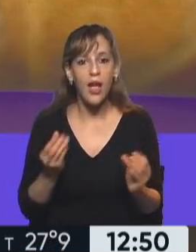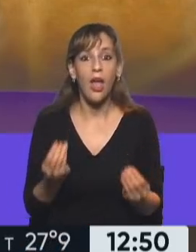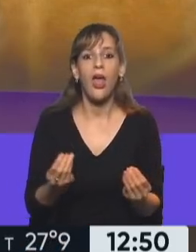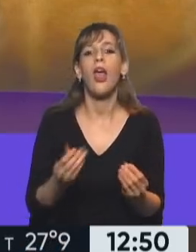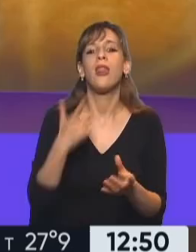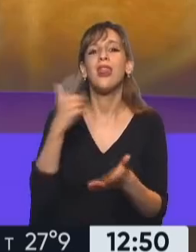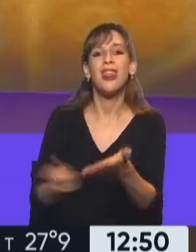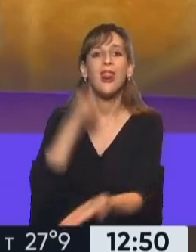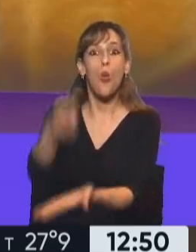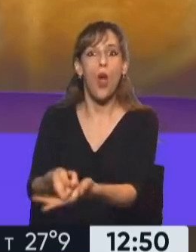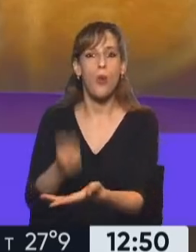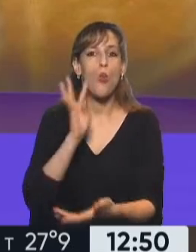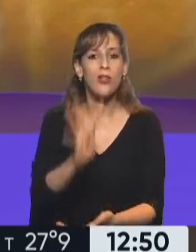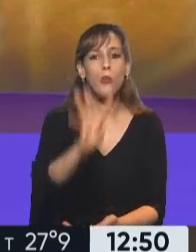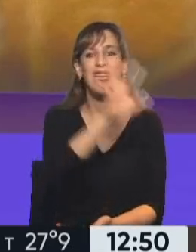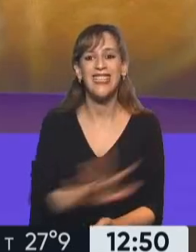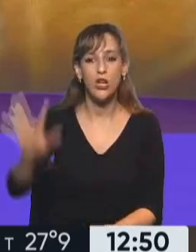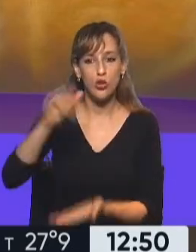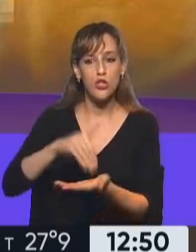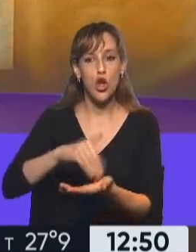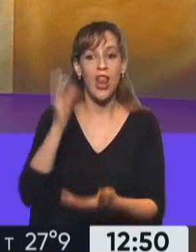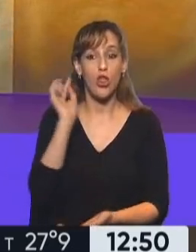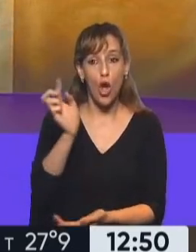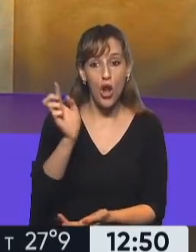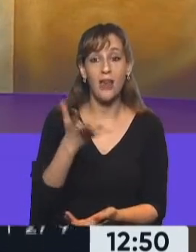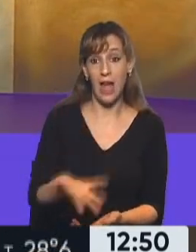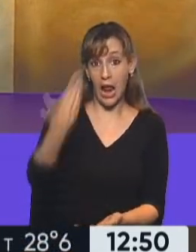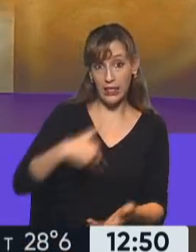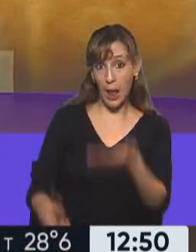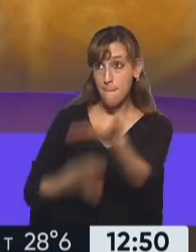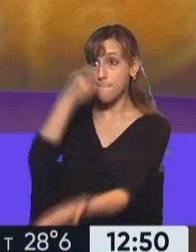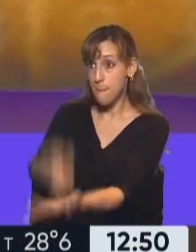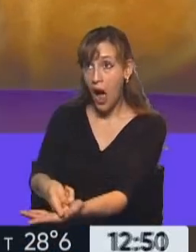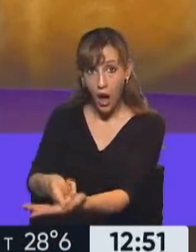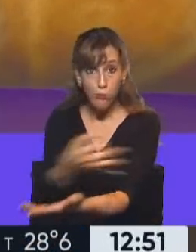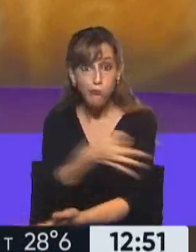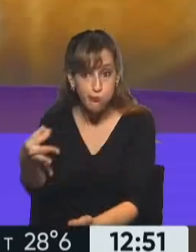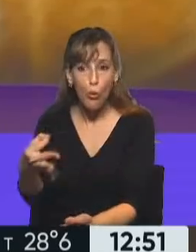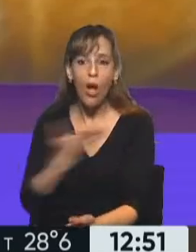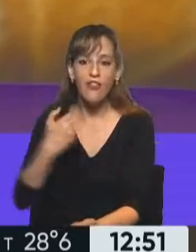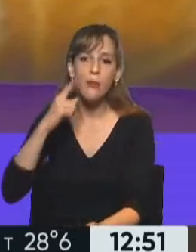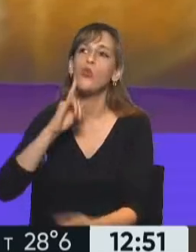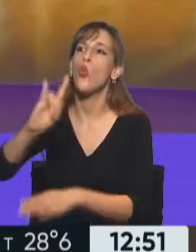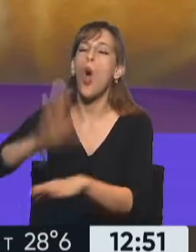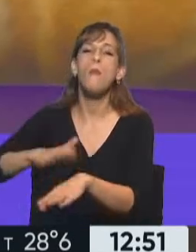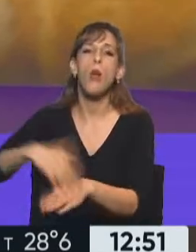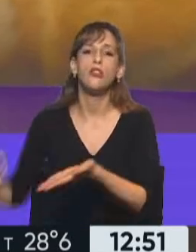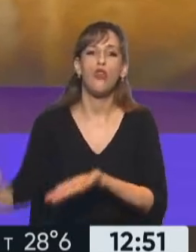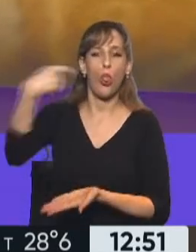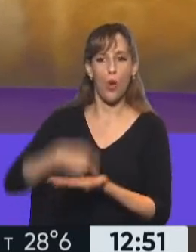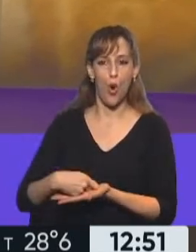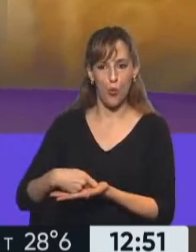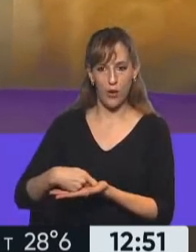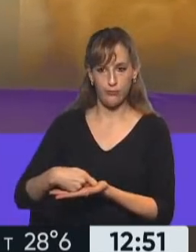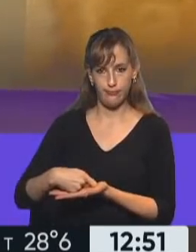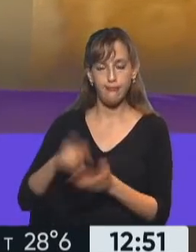4.500 millones de dólares que Argentina efectivamente pagó al organismo. Ustedes recordarán que se usaron, por ejemplo, DEX, de Derechos Especiales de Giro,